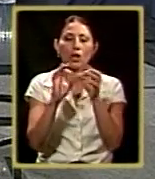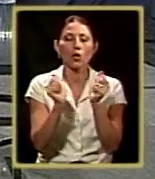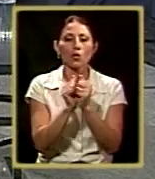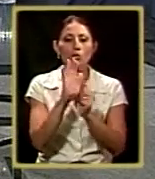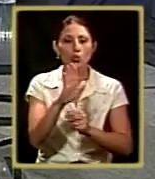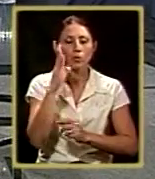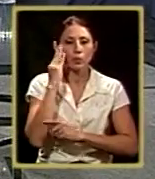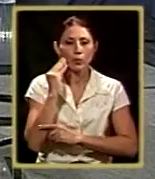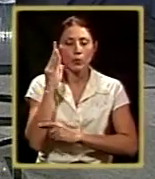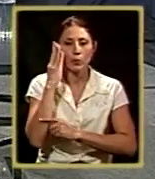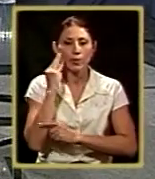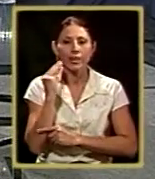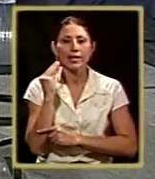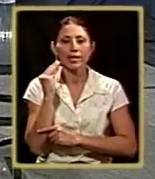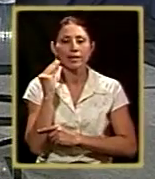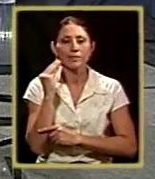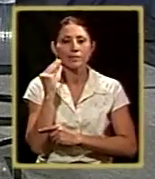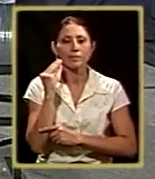trayectoria